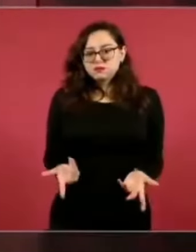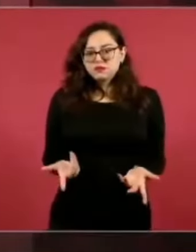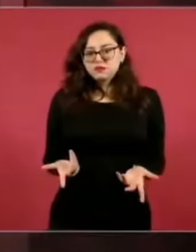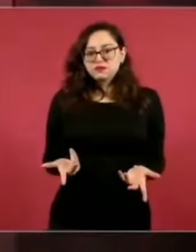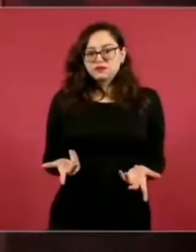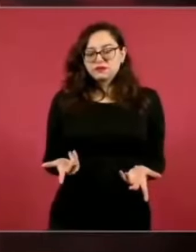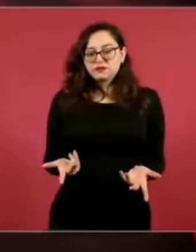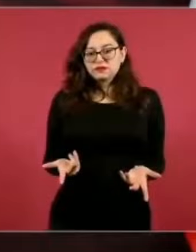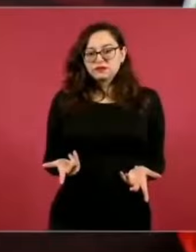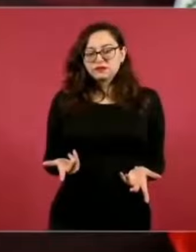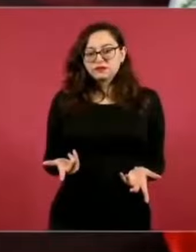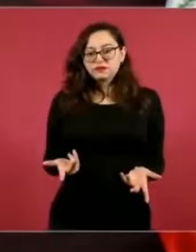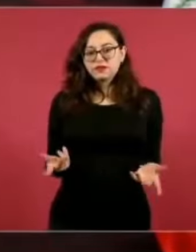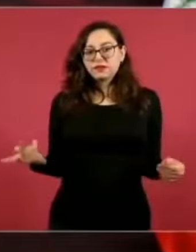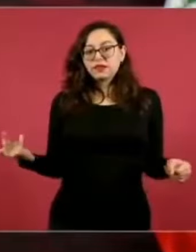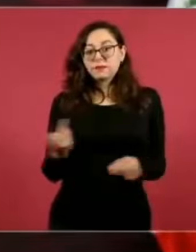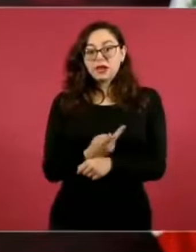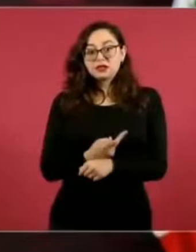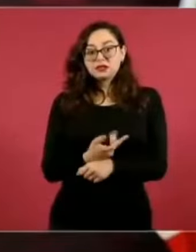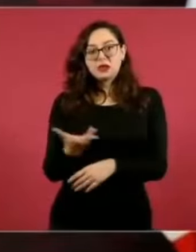el